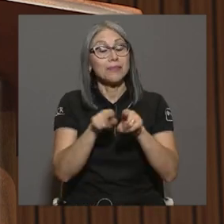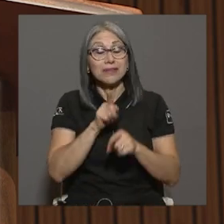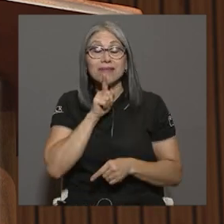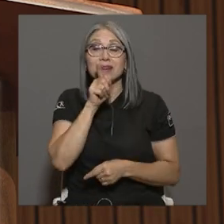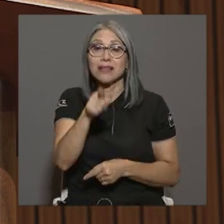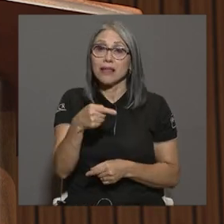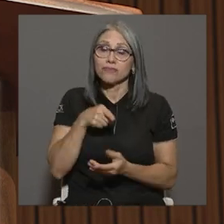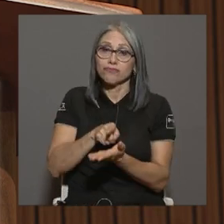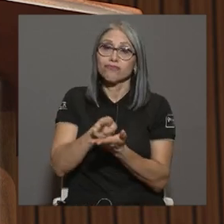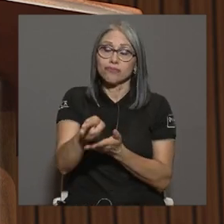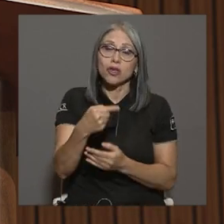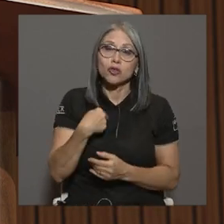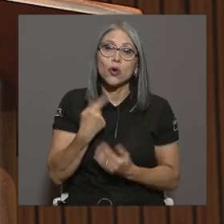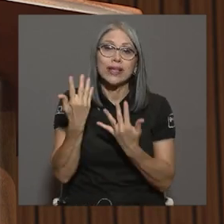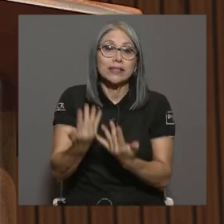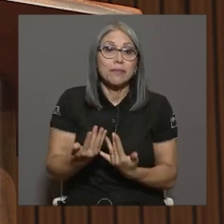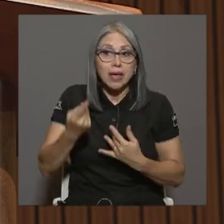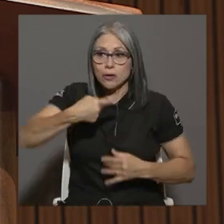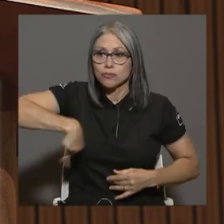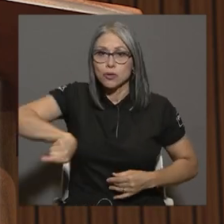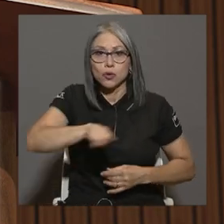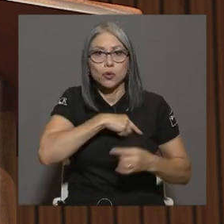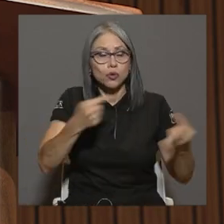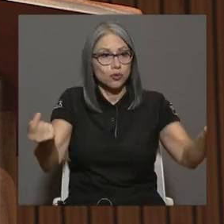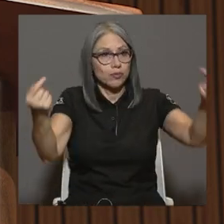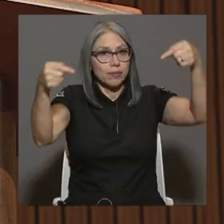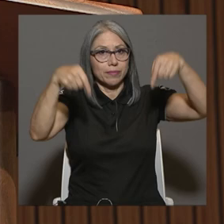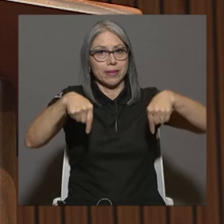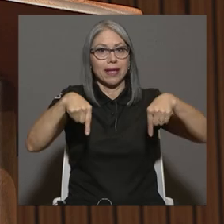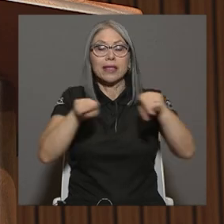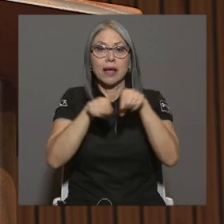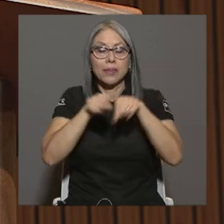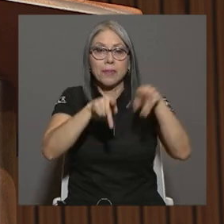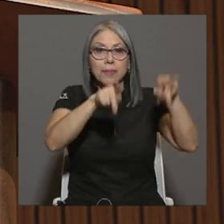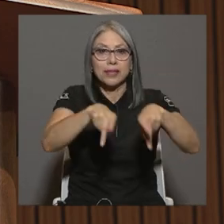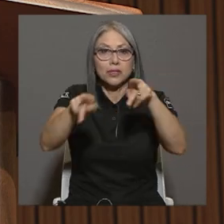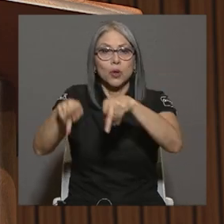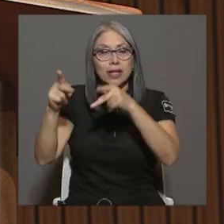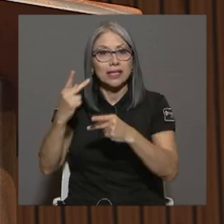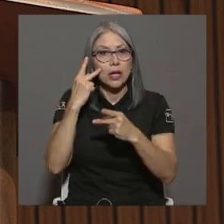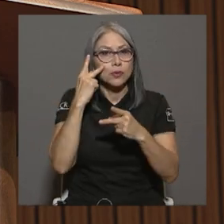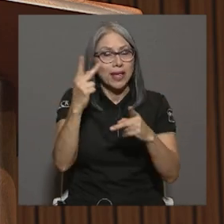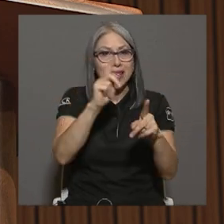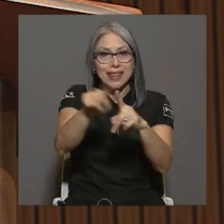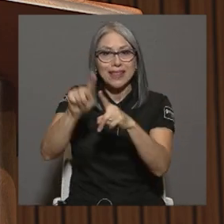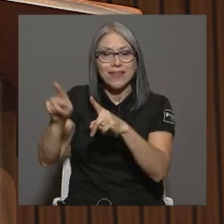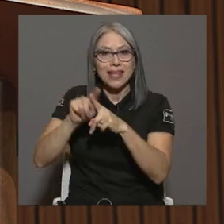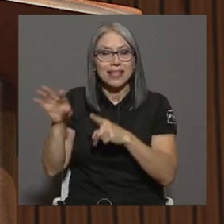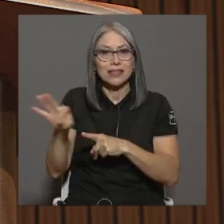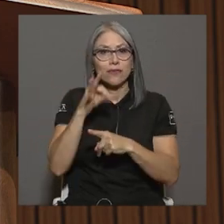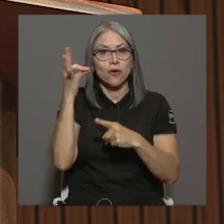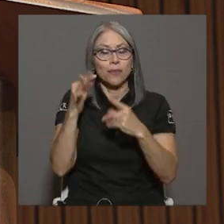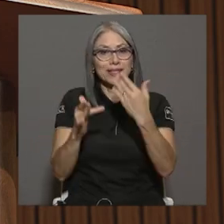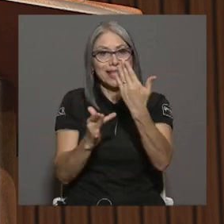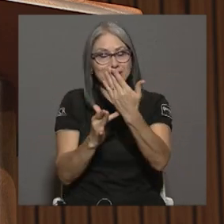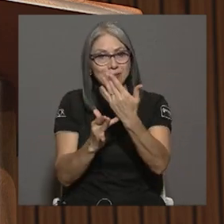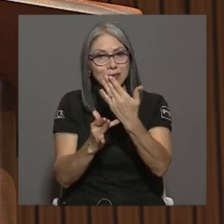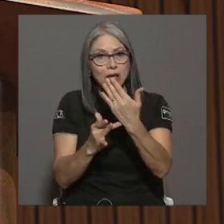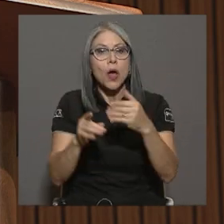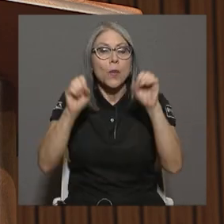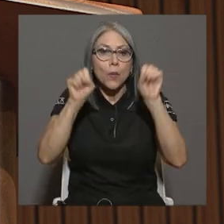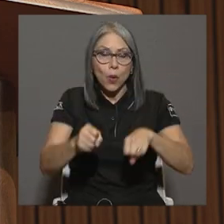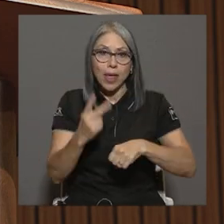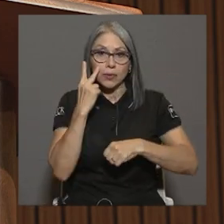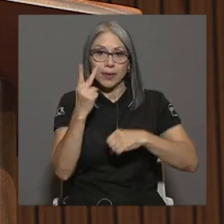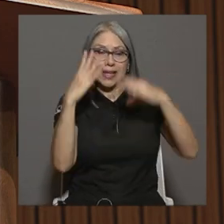que nosotros, nosotras, presentes en este espacio y las mismas personas que nos acompañan por las diferentes vías telemáticas, podamos ver en